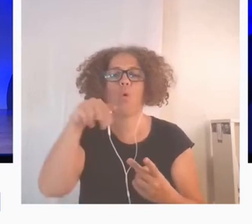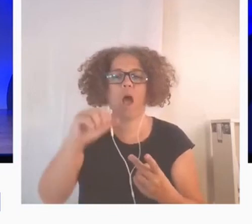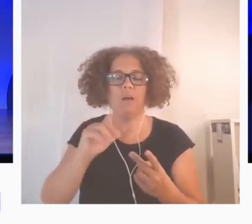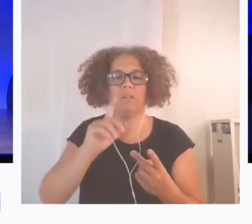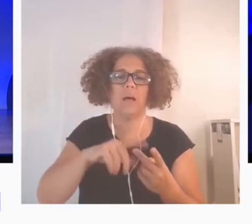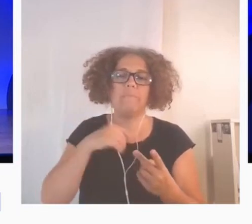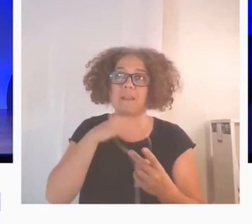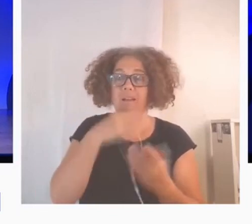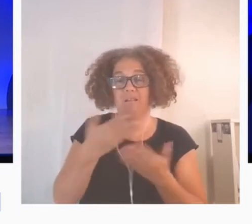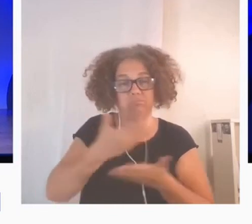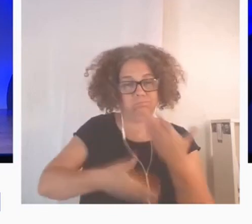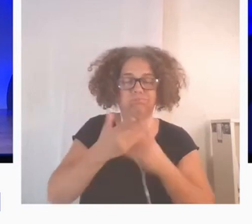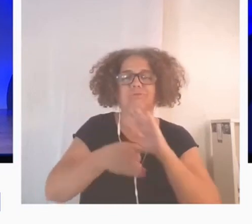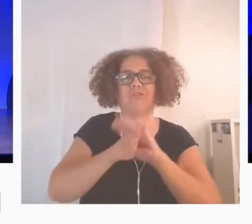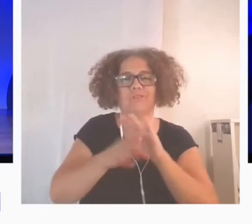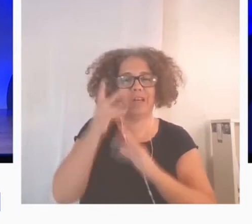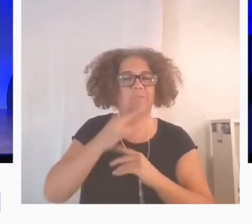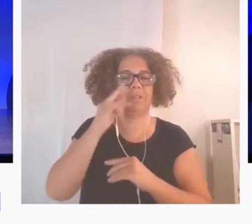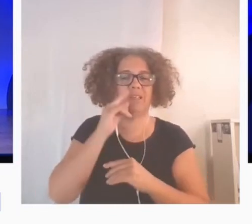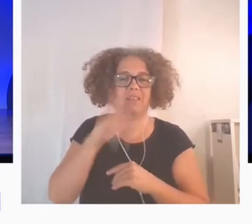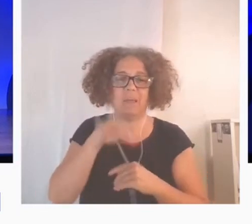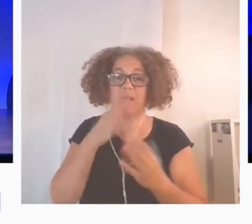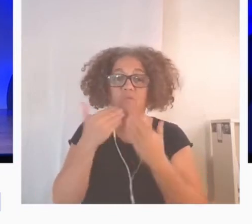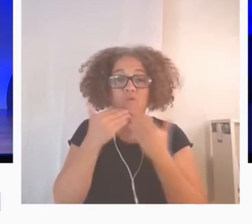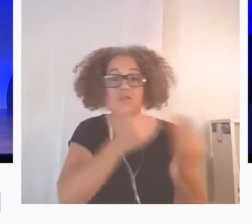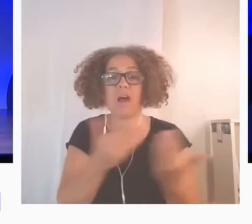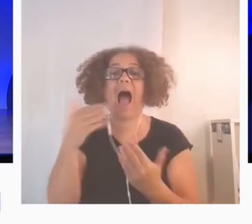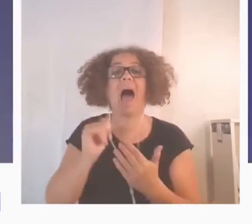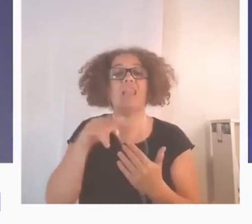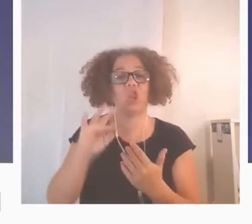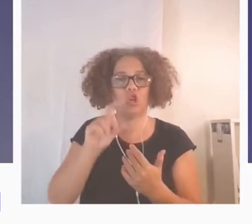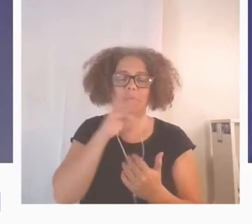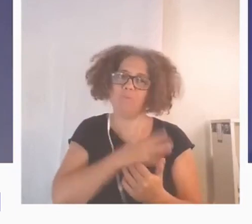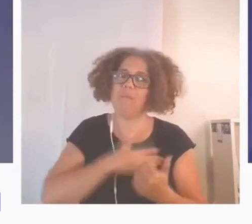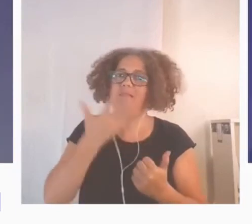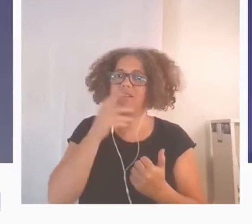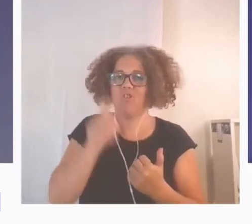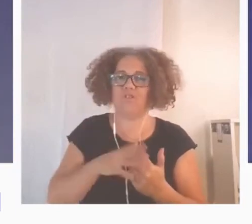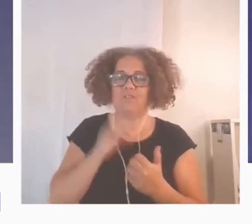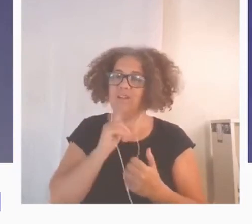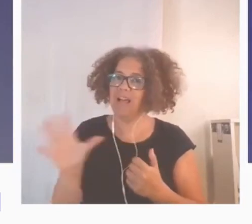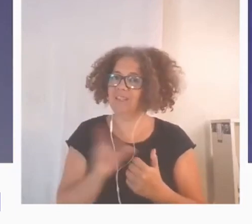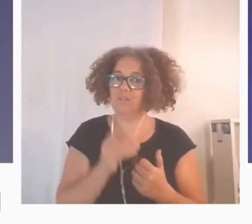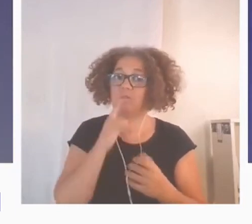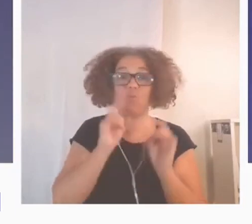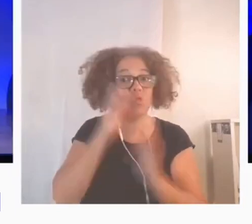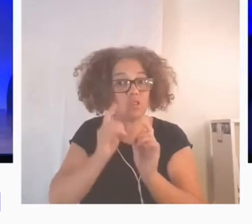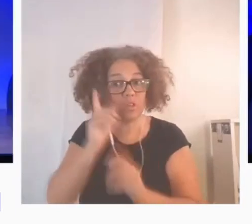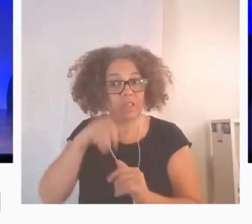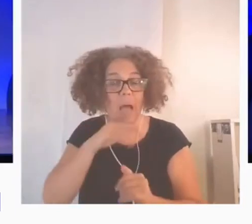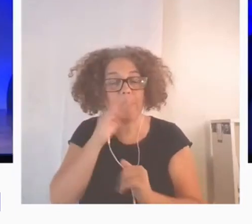sigamos compartiendo también experiencias con vosotros. Muchísimas gracias, Antonio. Ha sido un placer conocerte. Muchísimas gracias. Mucha suerte también en el